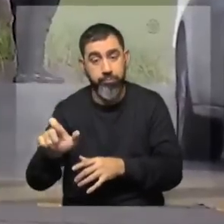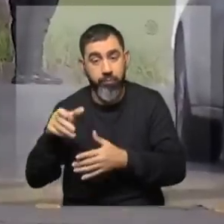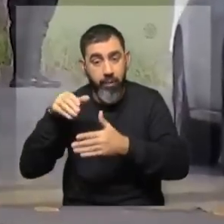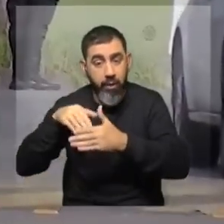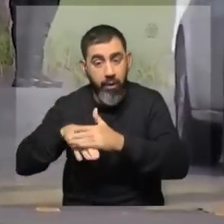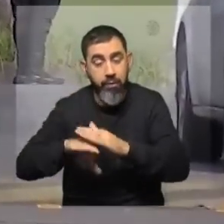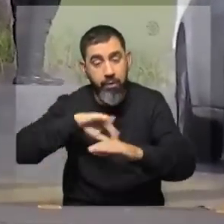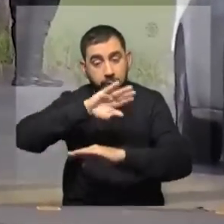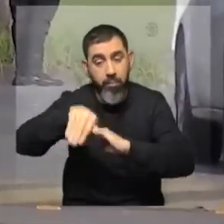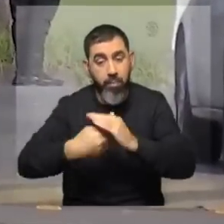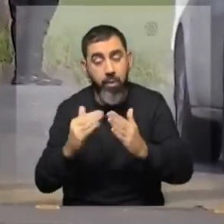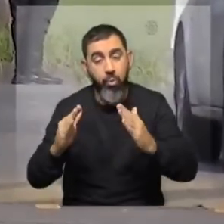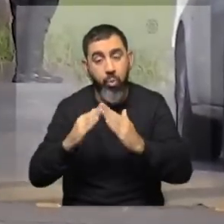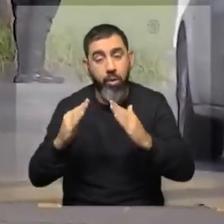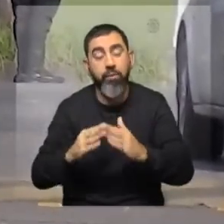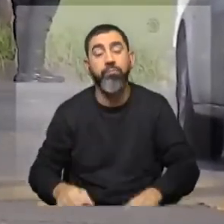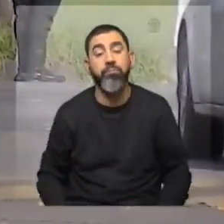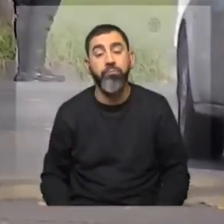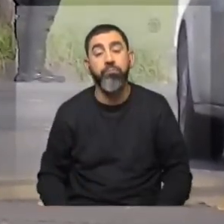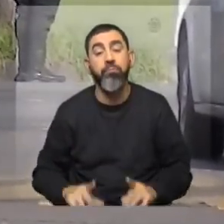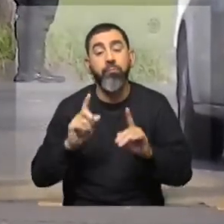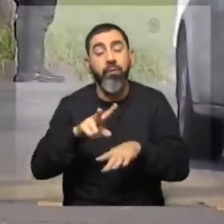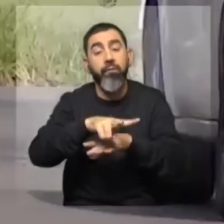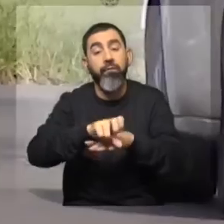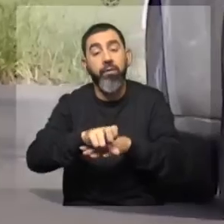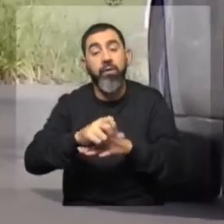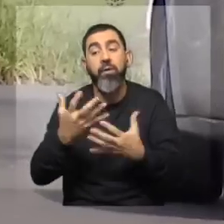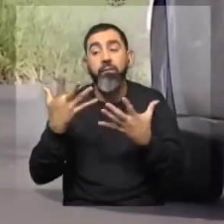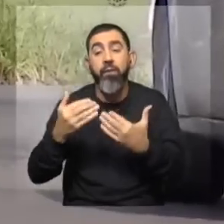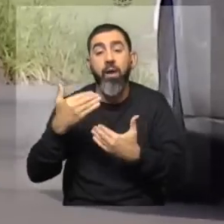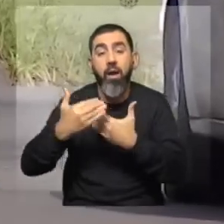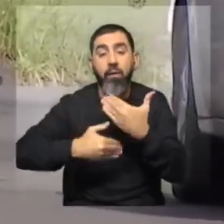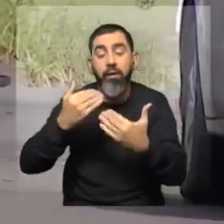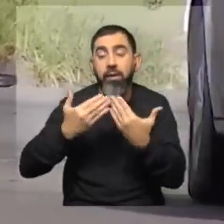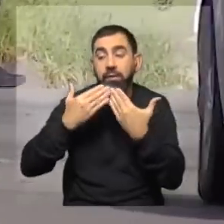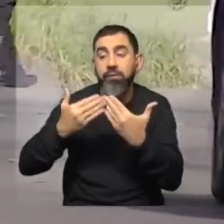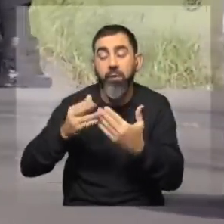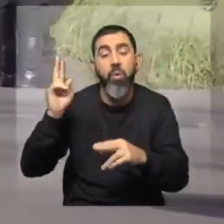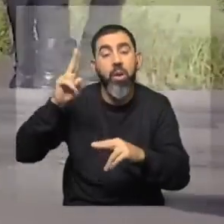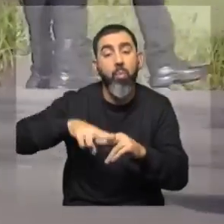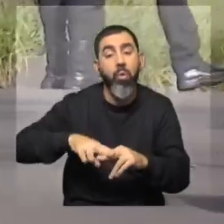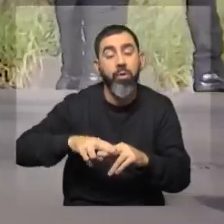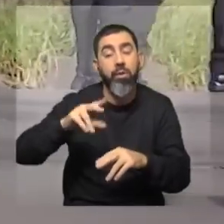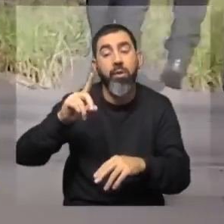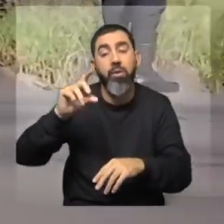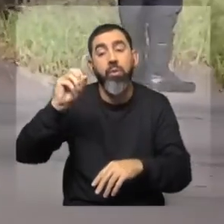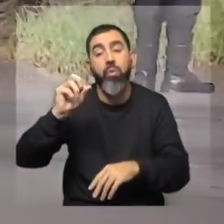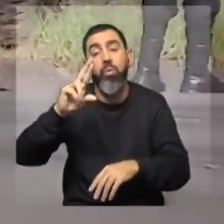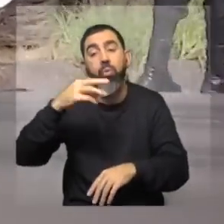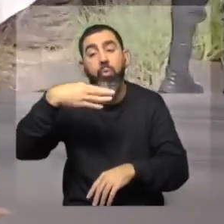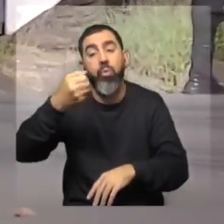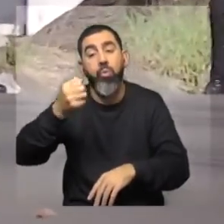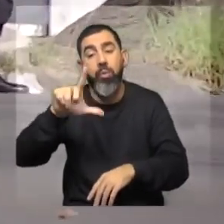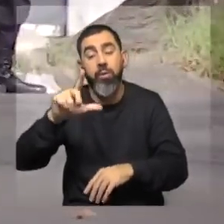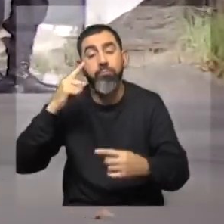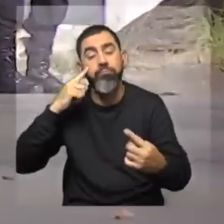irrumpieron esa noche en la vivienda además la fiscalía pretende avanzar en la indagatoria sobre la muerte de dorman Márquez en este caso